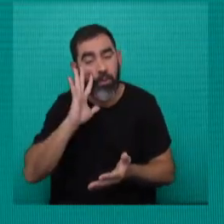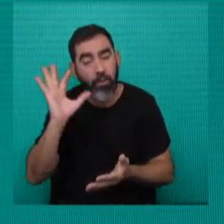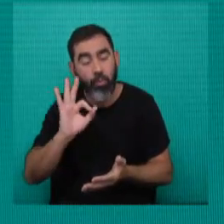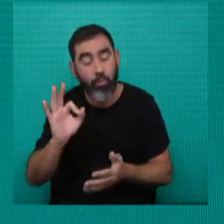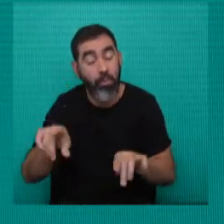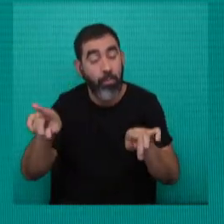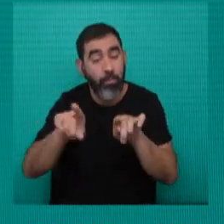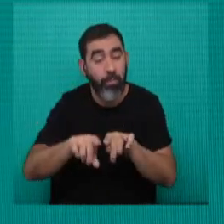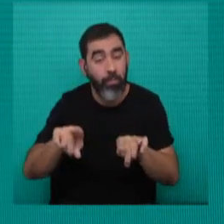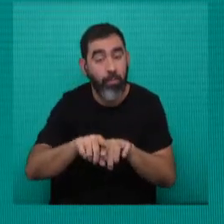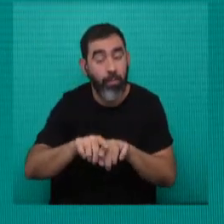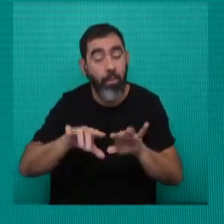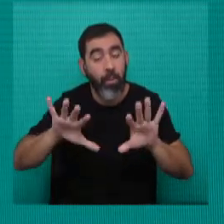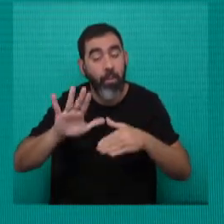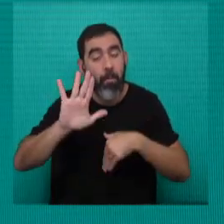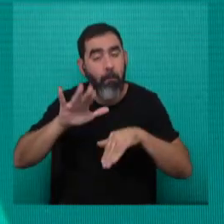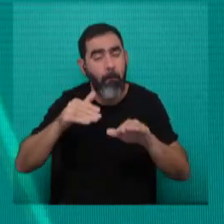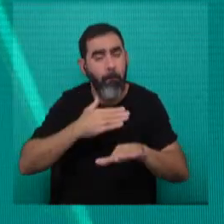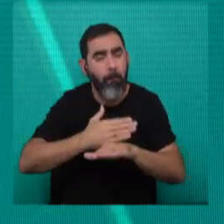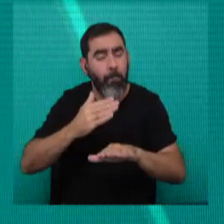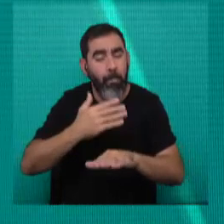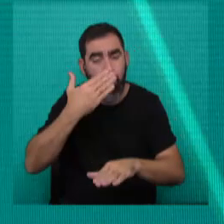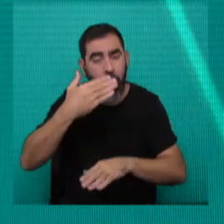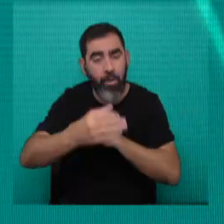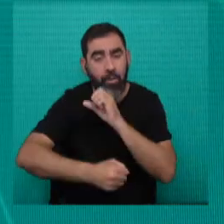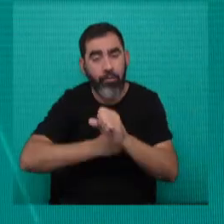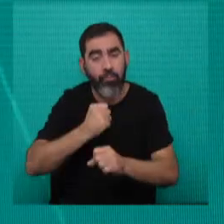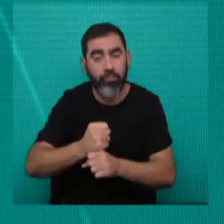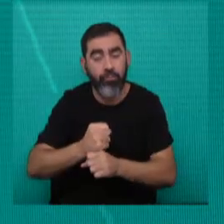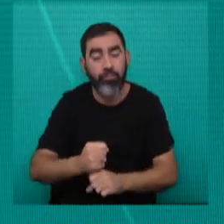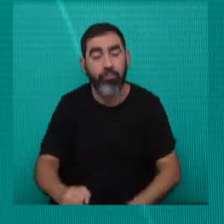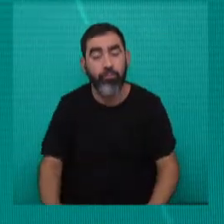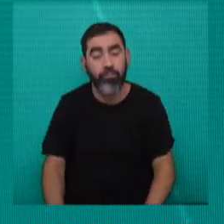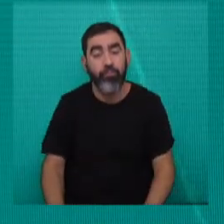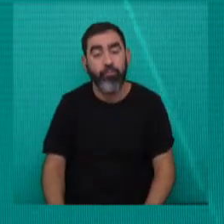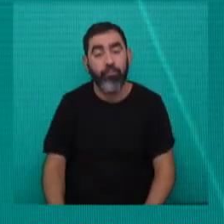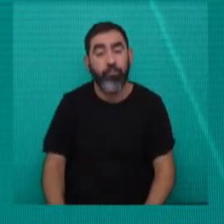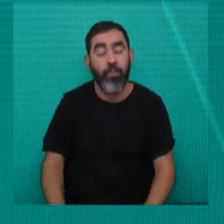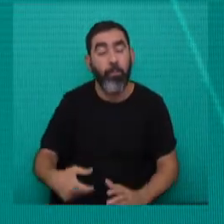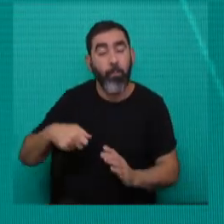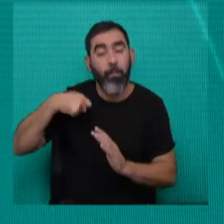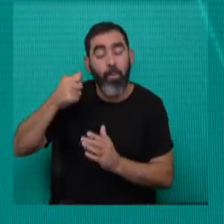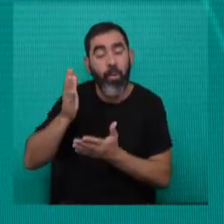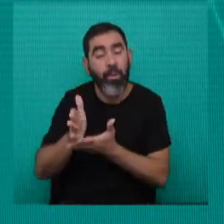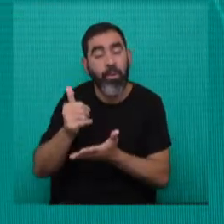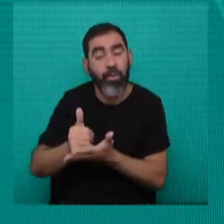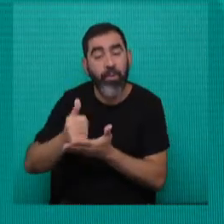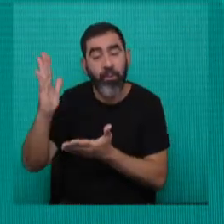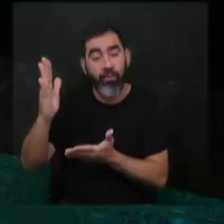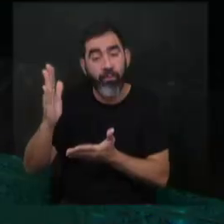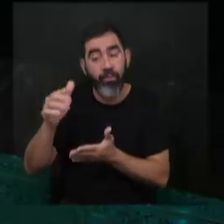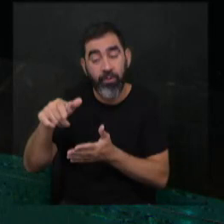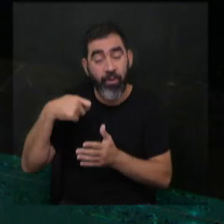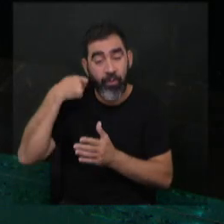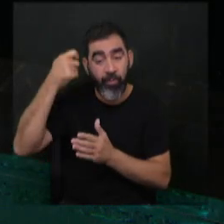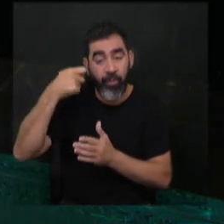Al igual que posiblemente el de mayor impacto en los últimos años, que es esa obra maestra que es Bosco, está rodada mayormente en el exterior. Uh-huh. En el caso de la